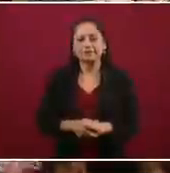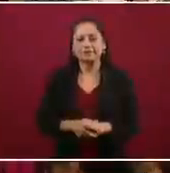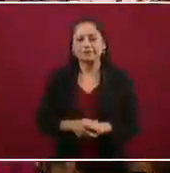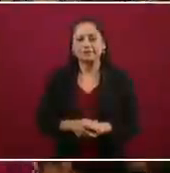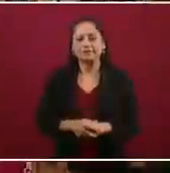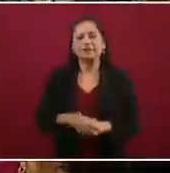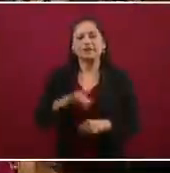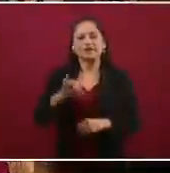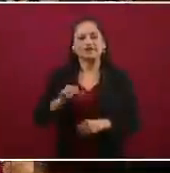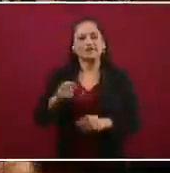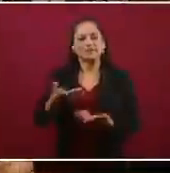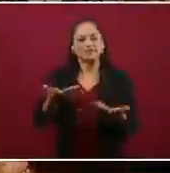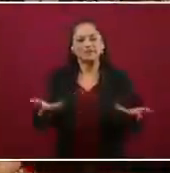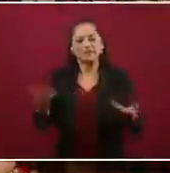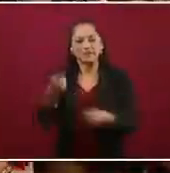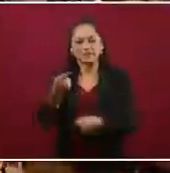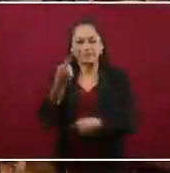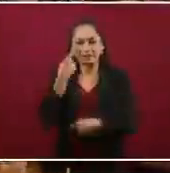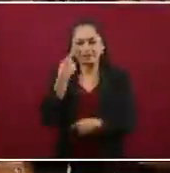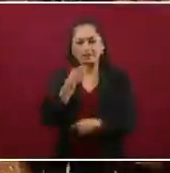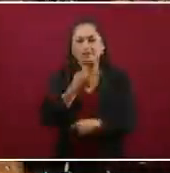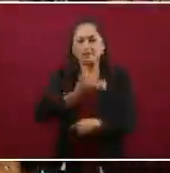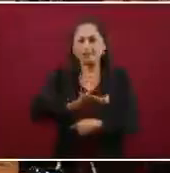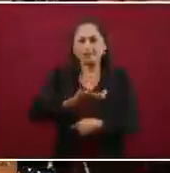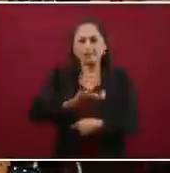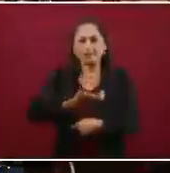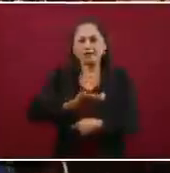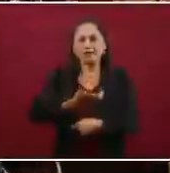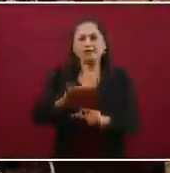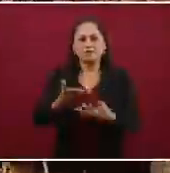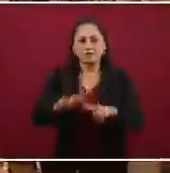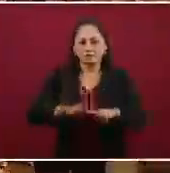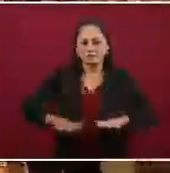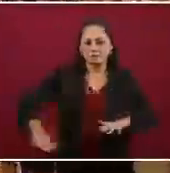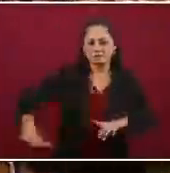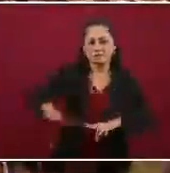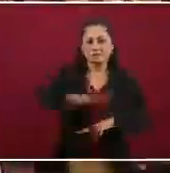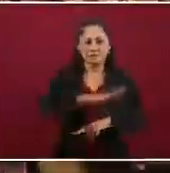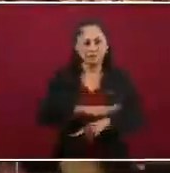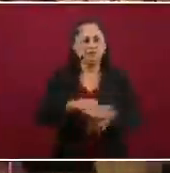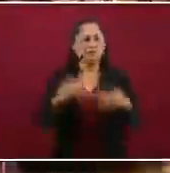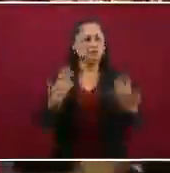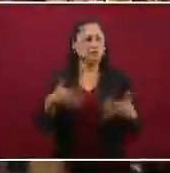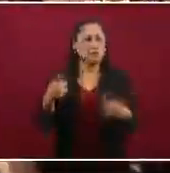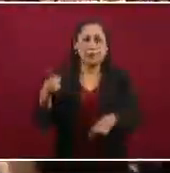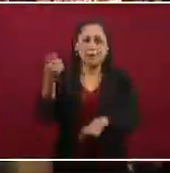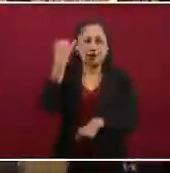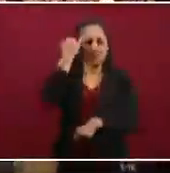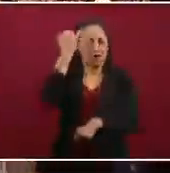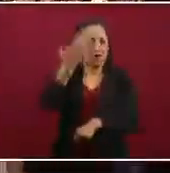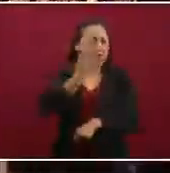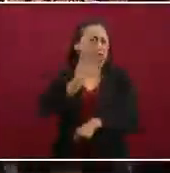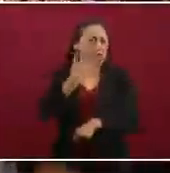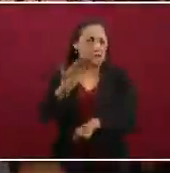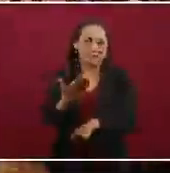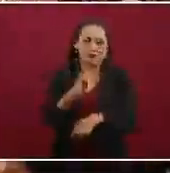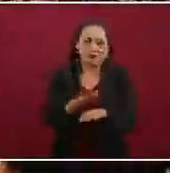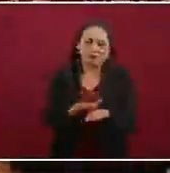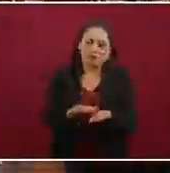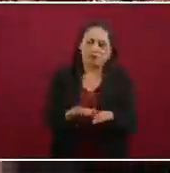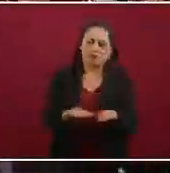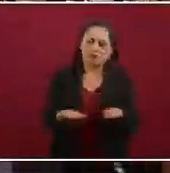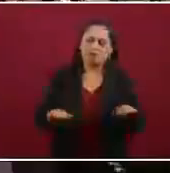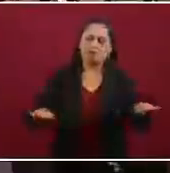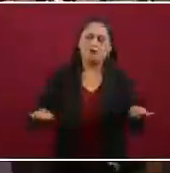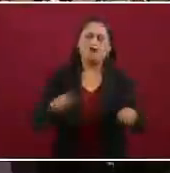Así está el Zócalo. Y bueno, qué bueno que lo dejaron así, porque necesitábamos de verdad una plancha así lisita para hacer tantas cosas.